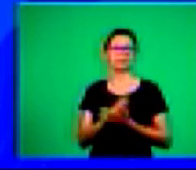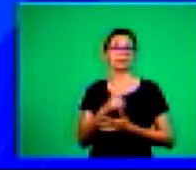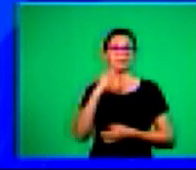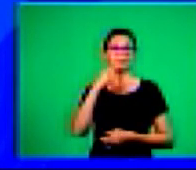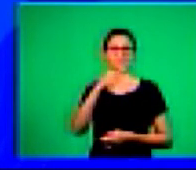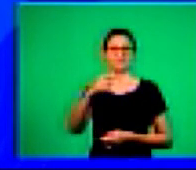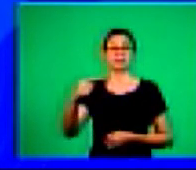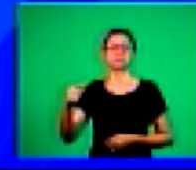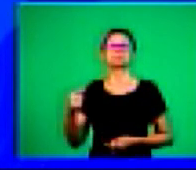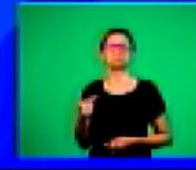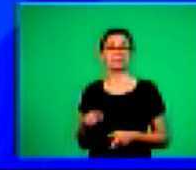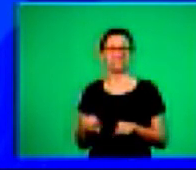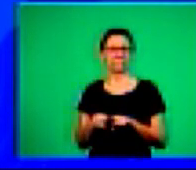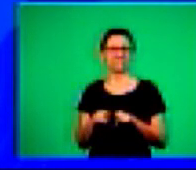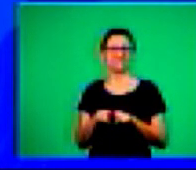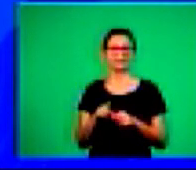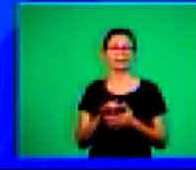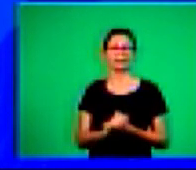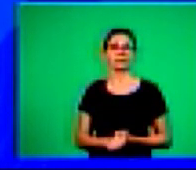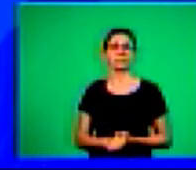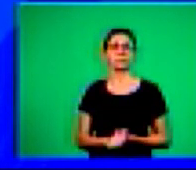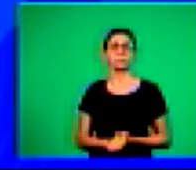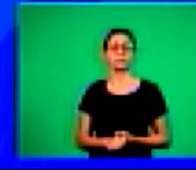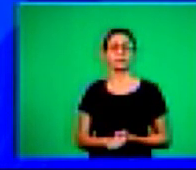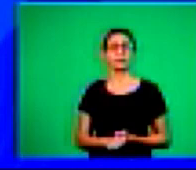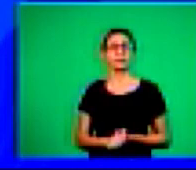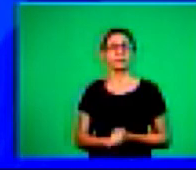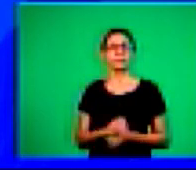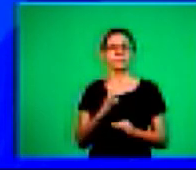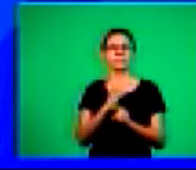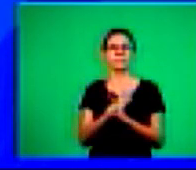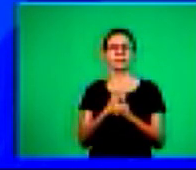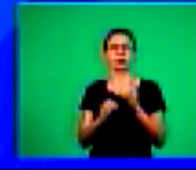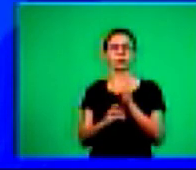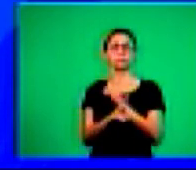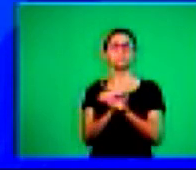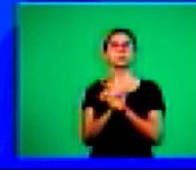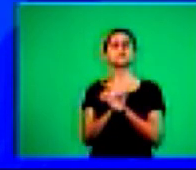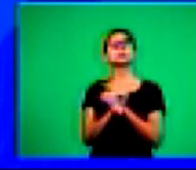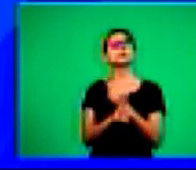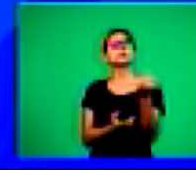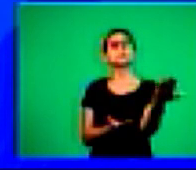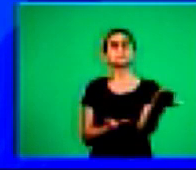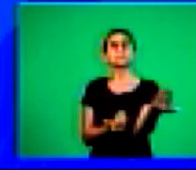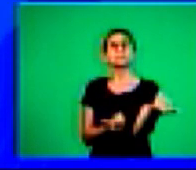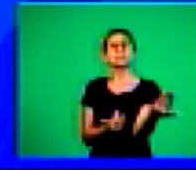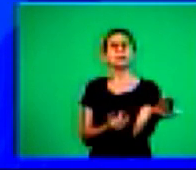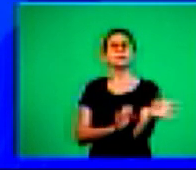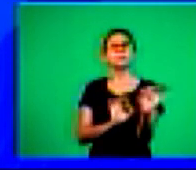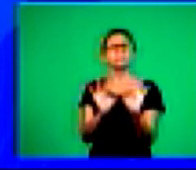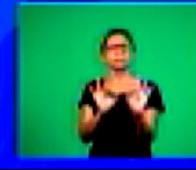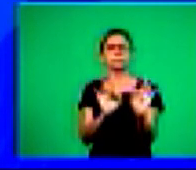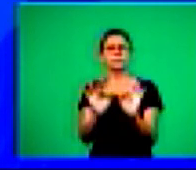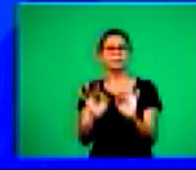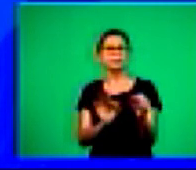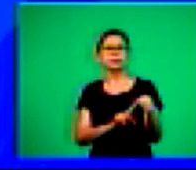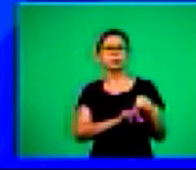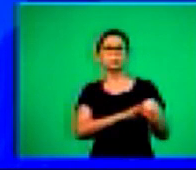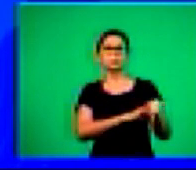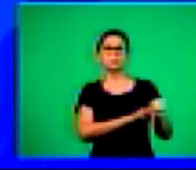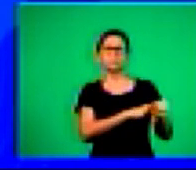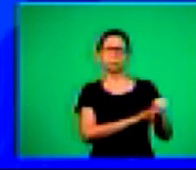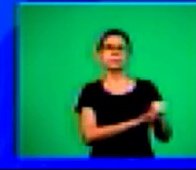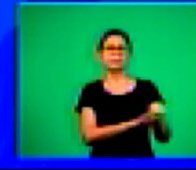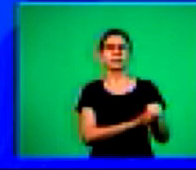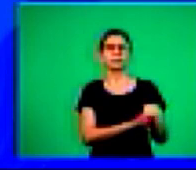que se realizó esta semana y una vigilia de jóvenes como preparación para la evangelización en el managing